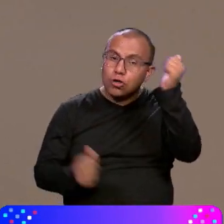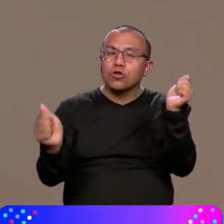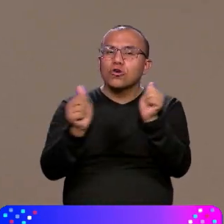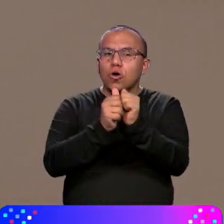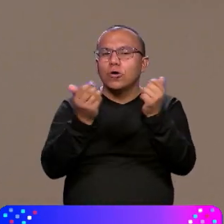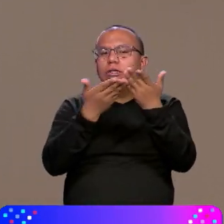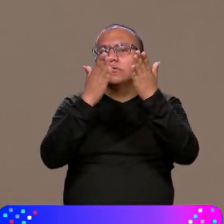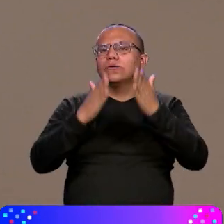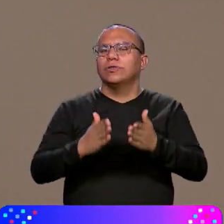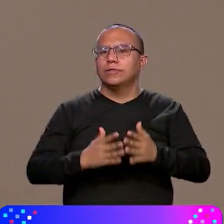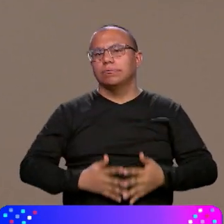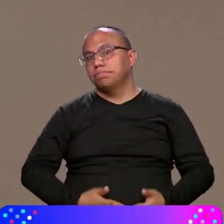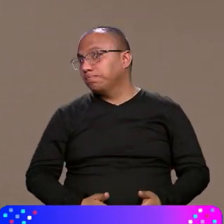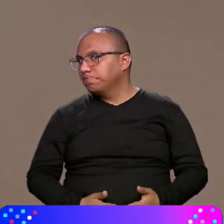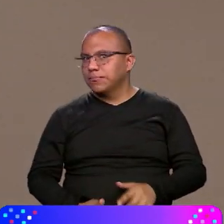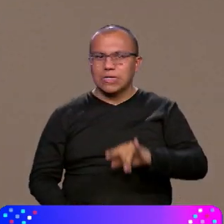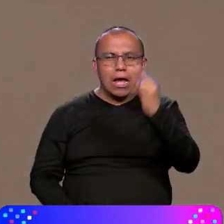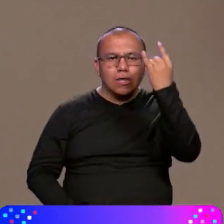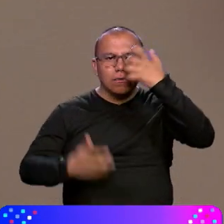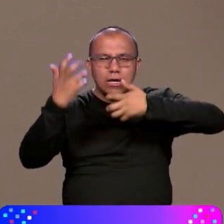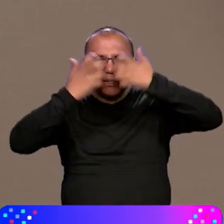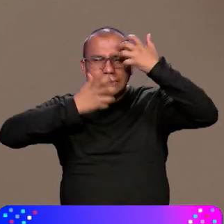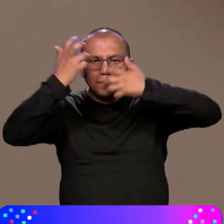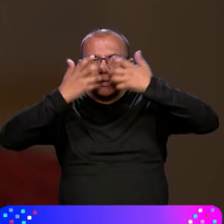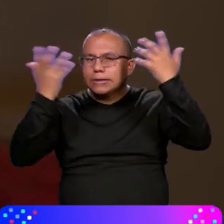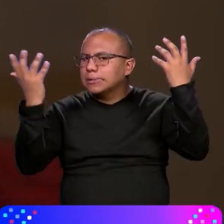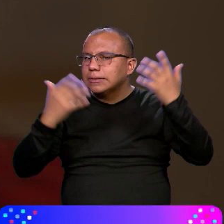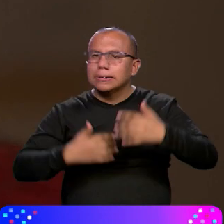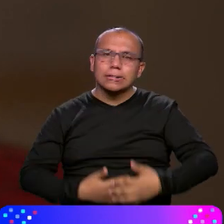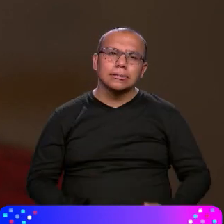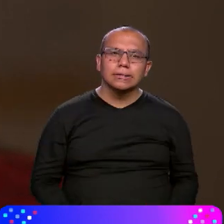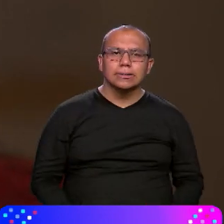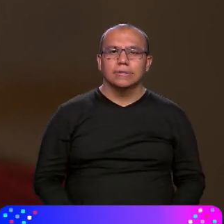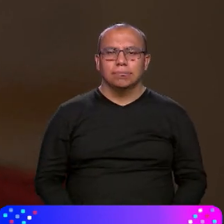con las alumnas a revisar exámenes.